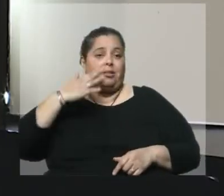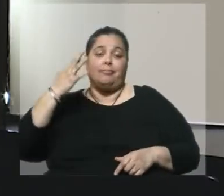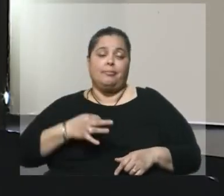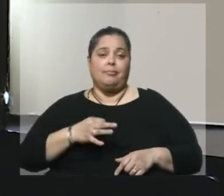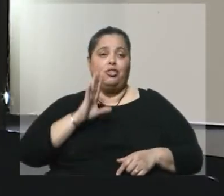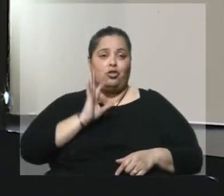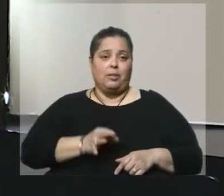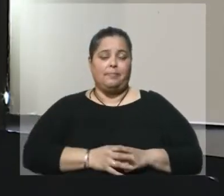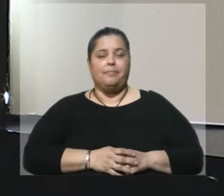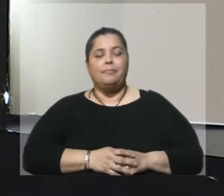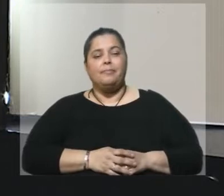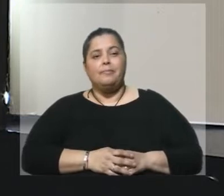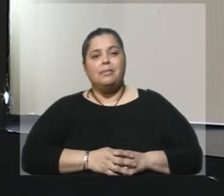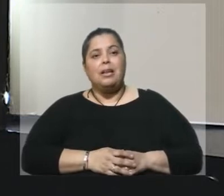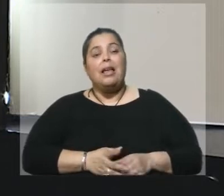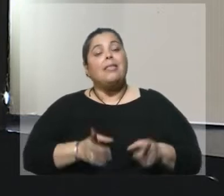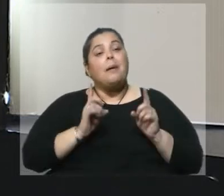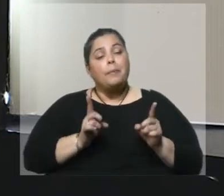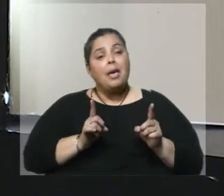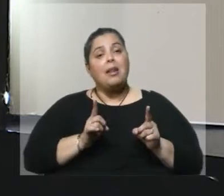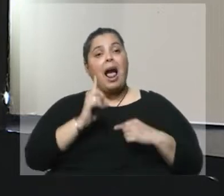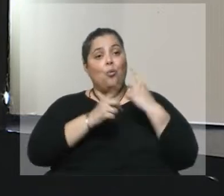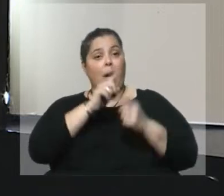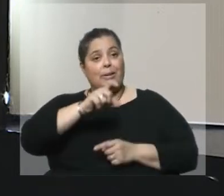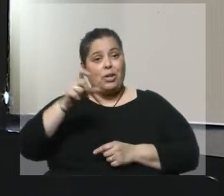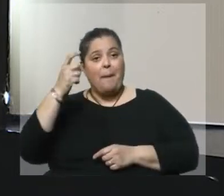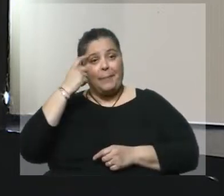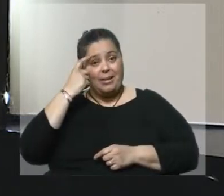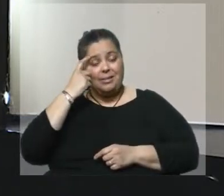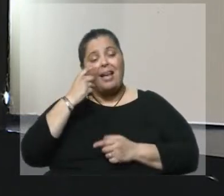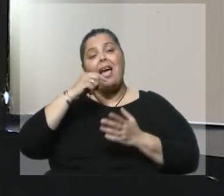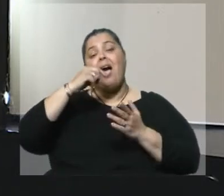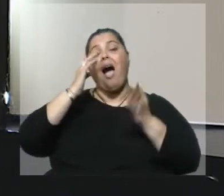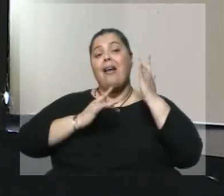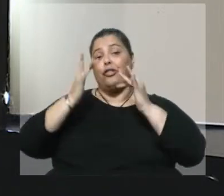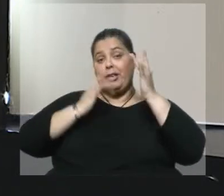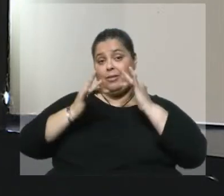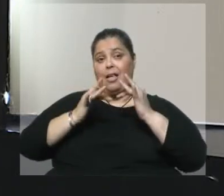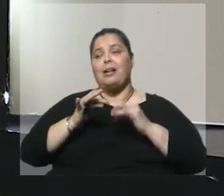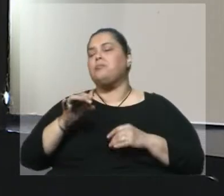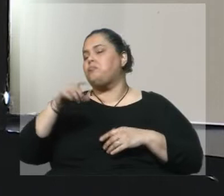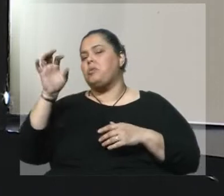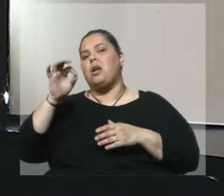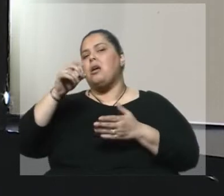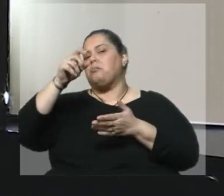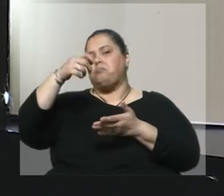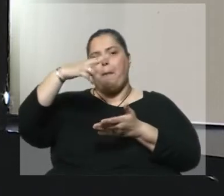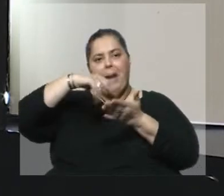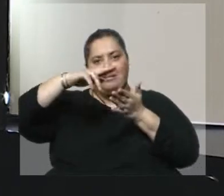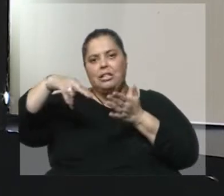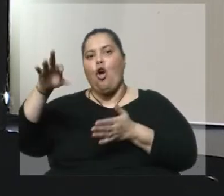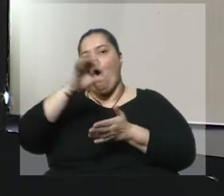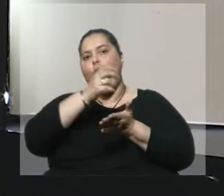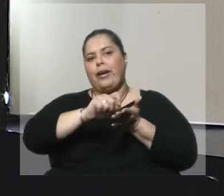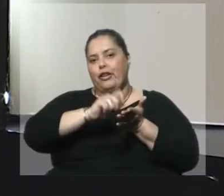Hay quienes piensan que los artistas, y no solamente los artistas plásticos, también los escritores, los